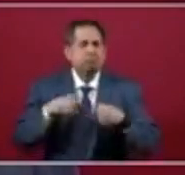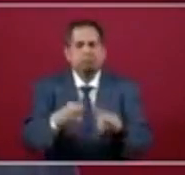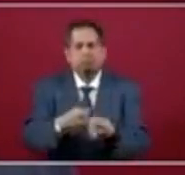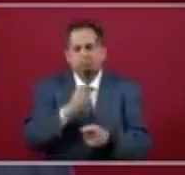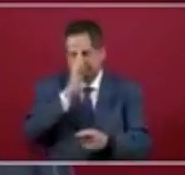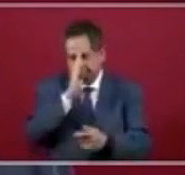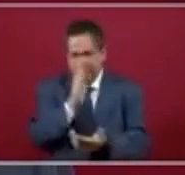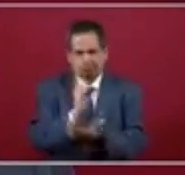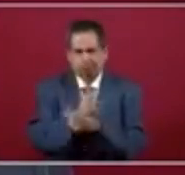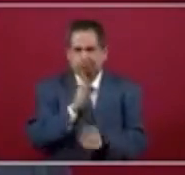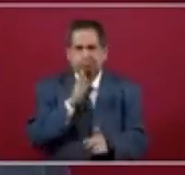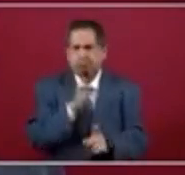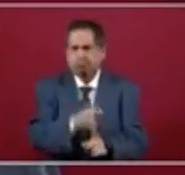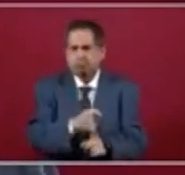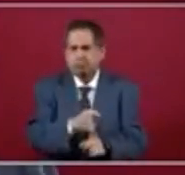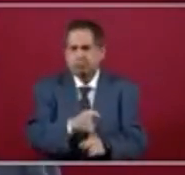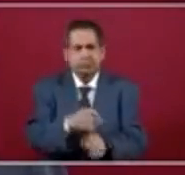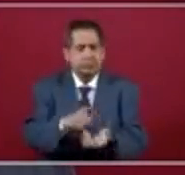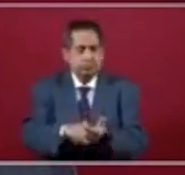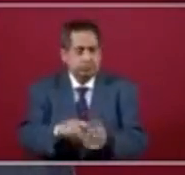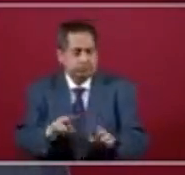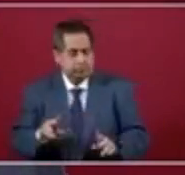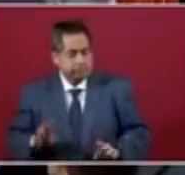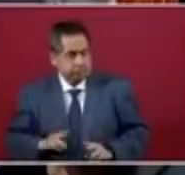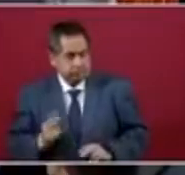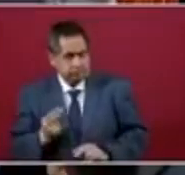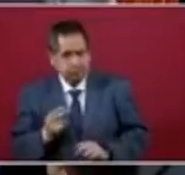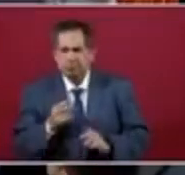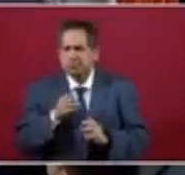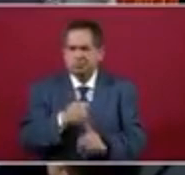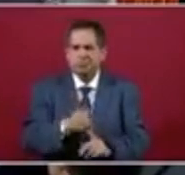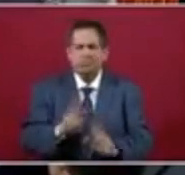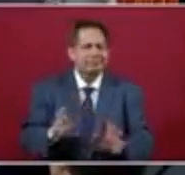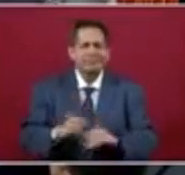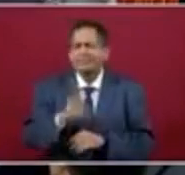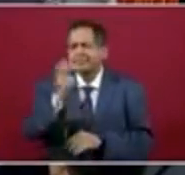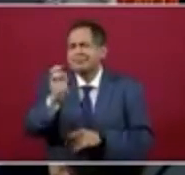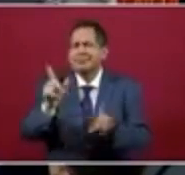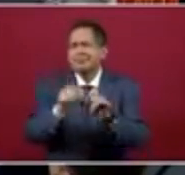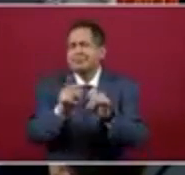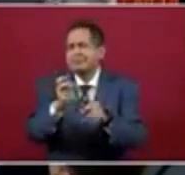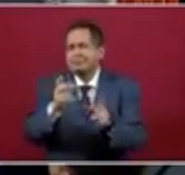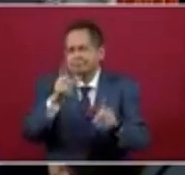manera directa a los beneficiarios. Eso es todo.